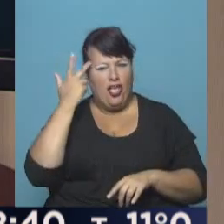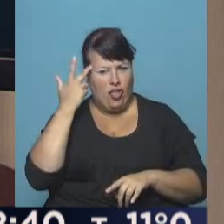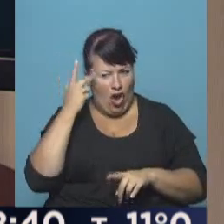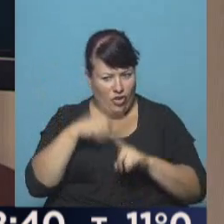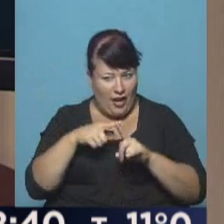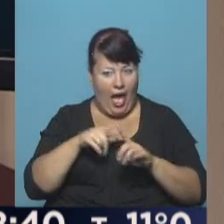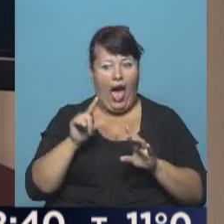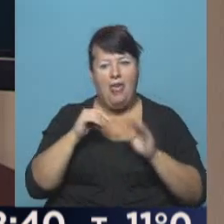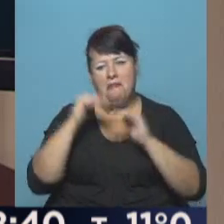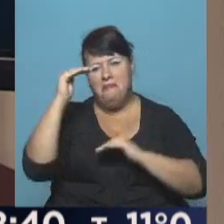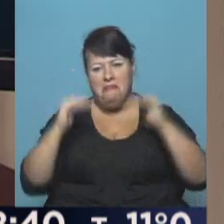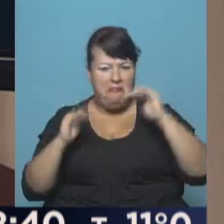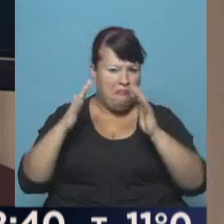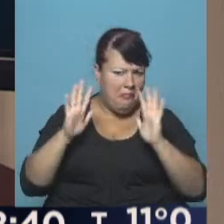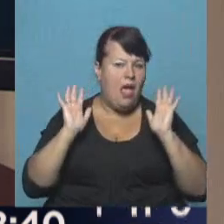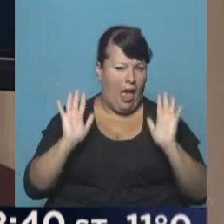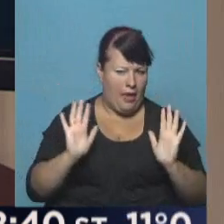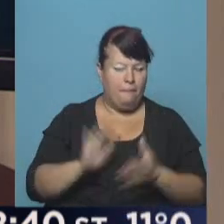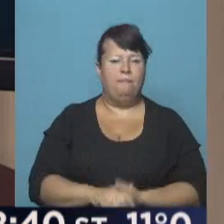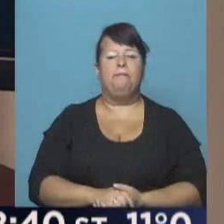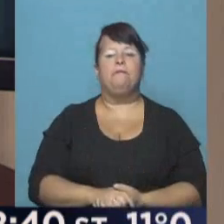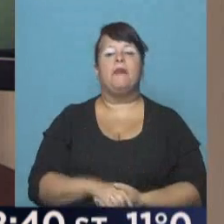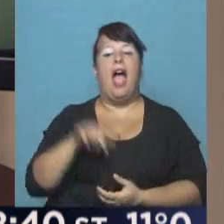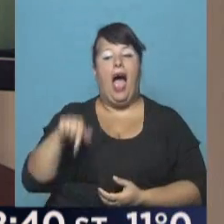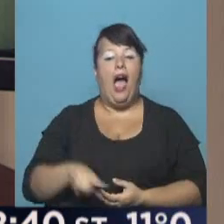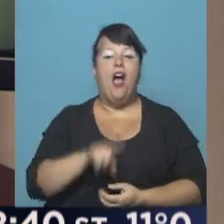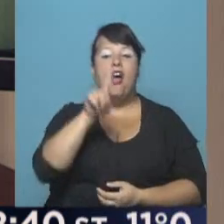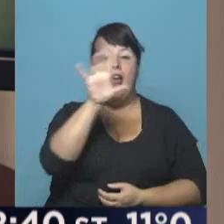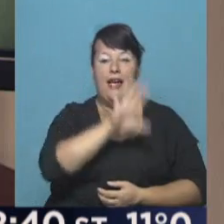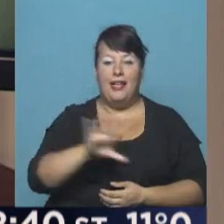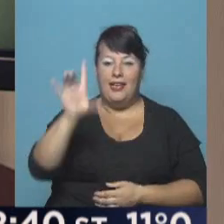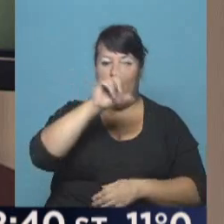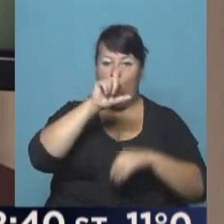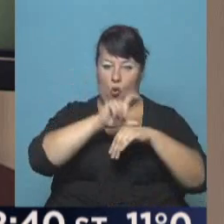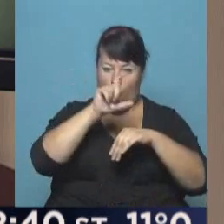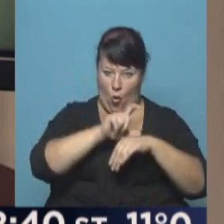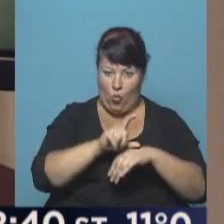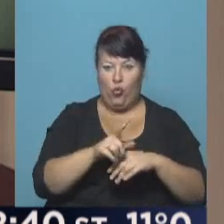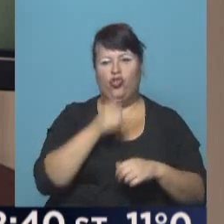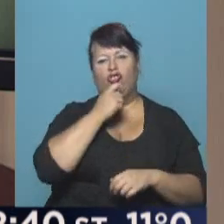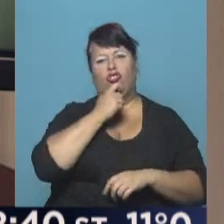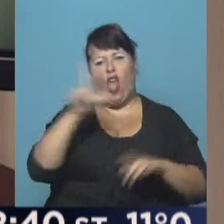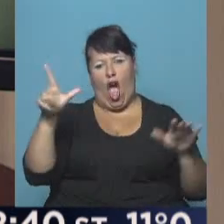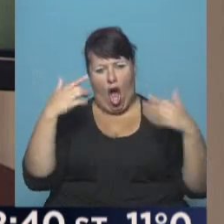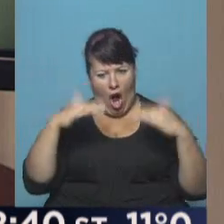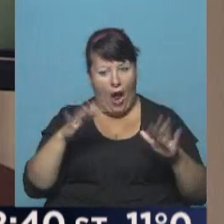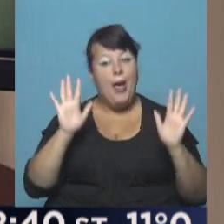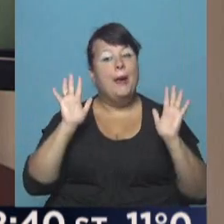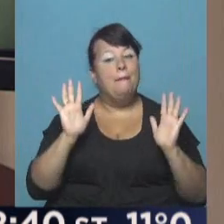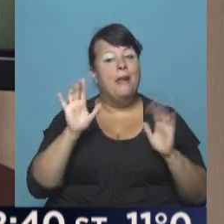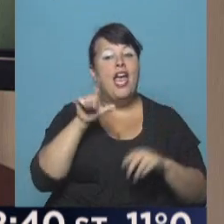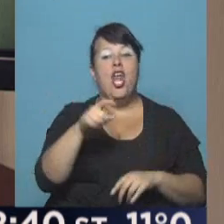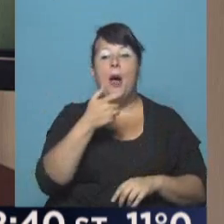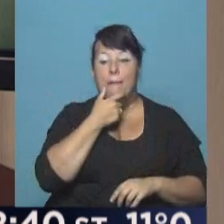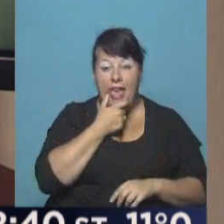grados, ¿eh? Un gradito más, uno menos, pero ahí. Nos estamos yendo ahora a la siguiente región, a Cuyo, qué solazos. Pero en la provincia